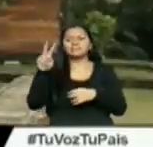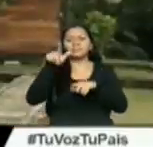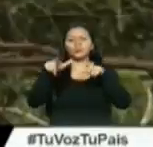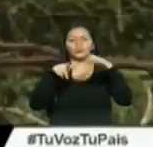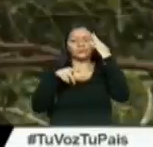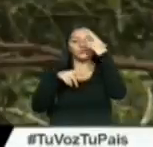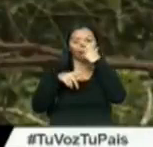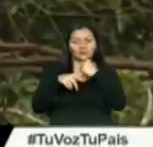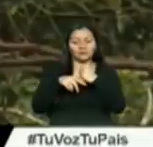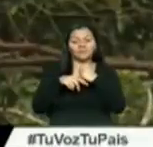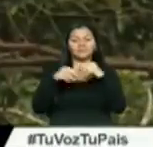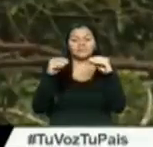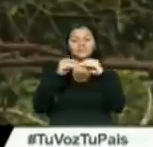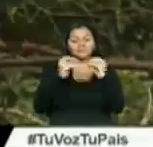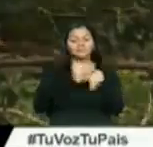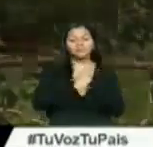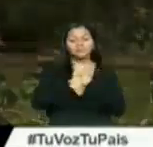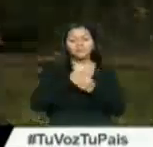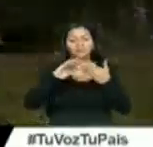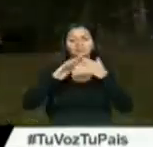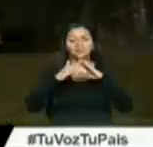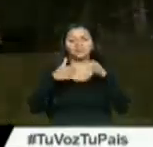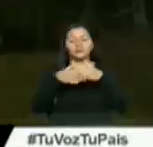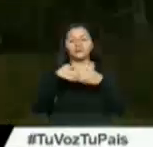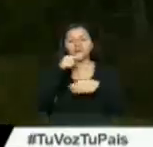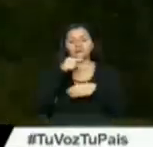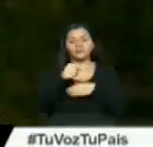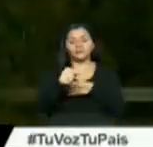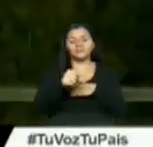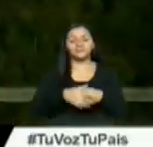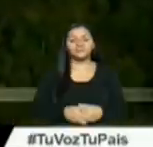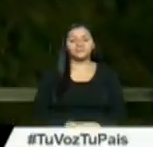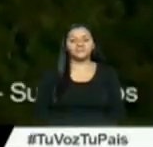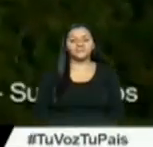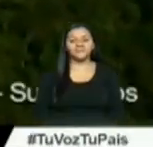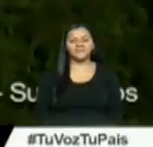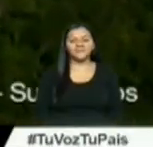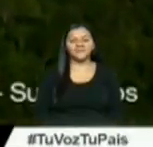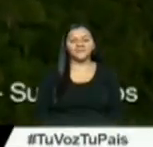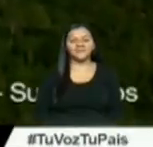entorno, propiedad de la comunidad quichua Sani Isla.